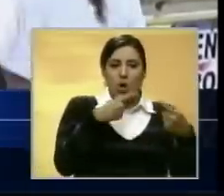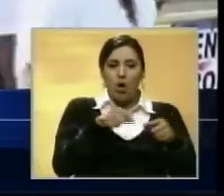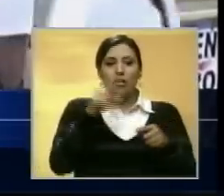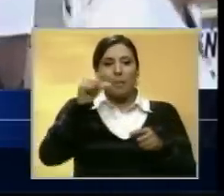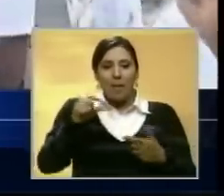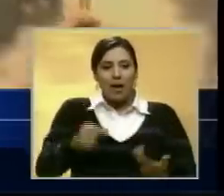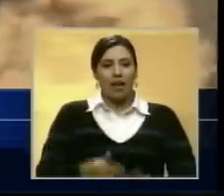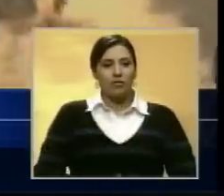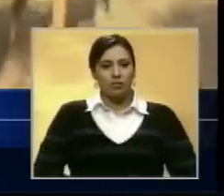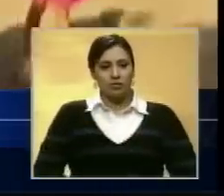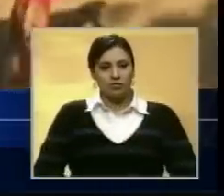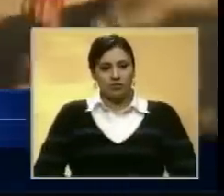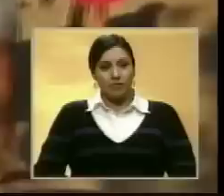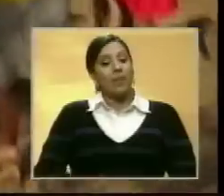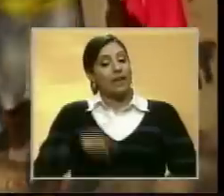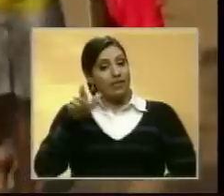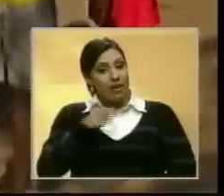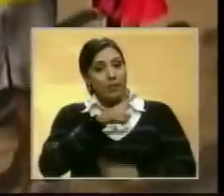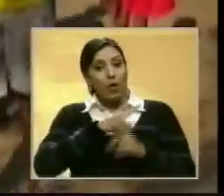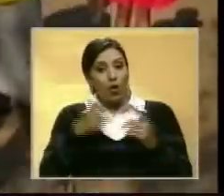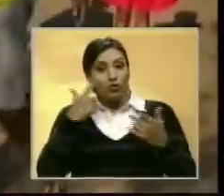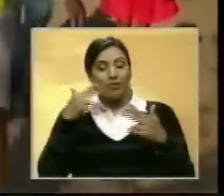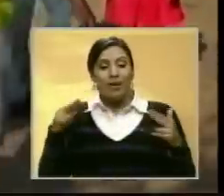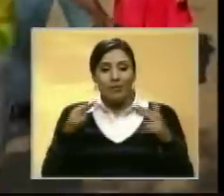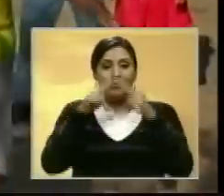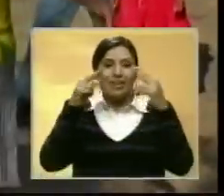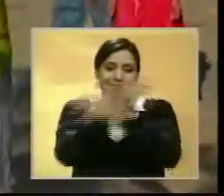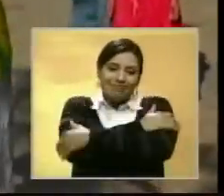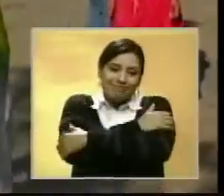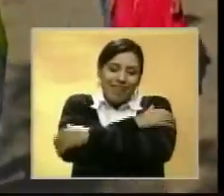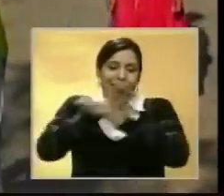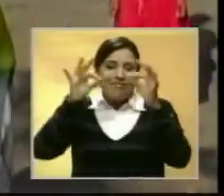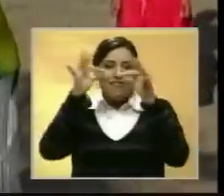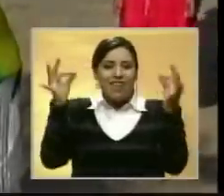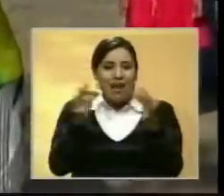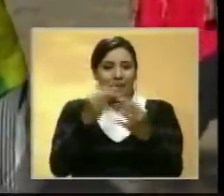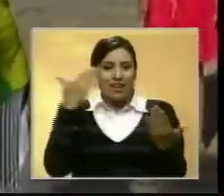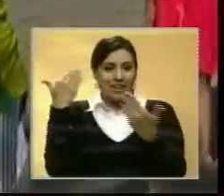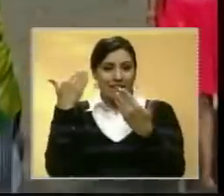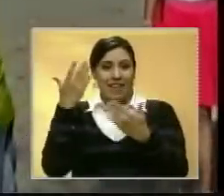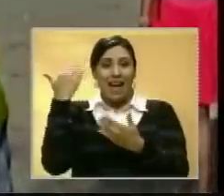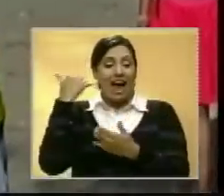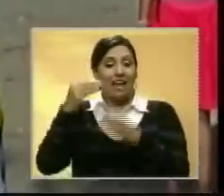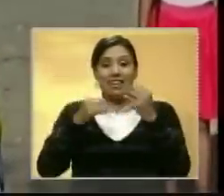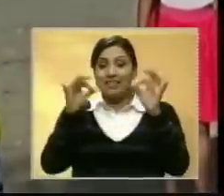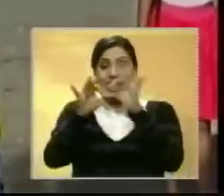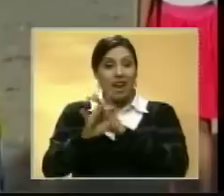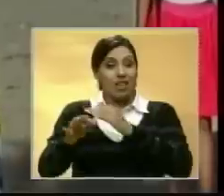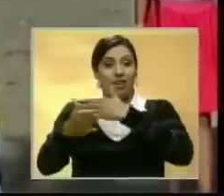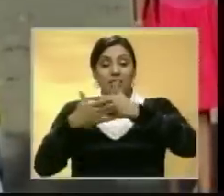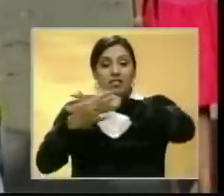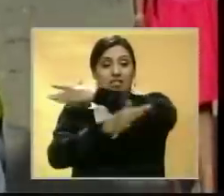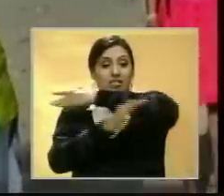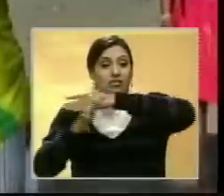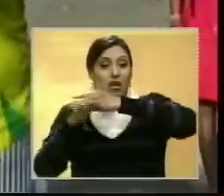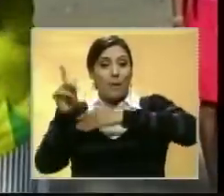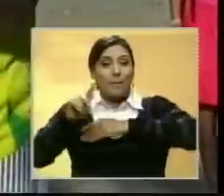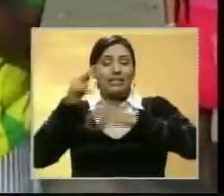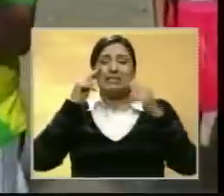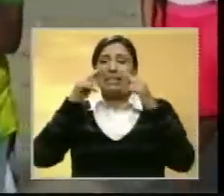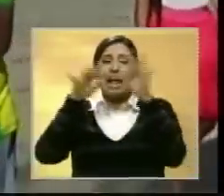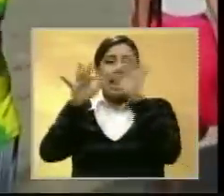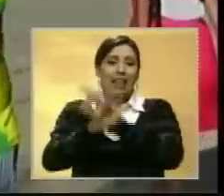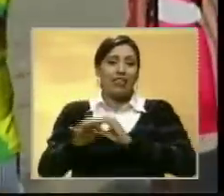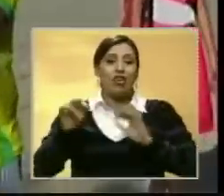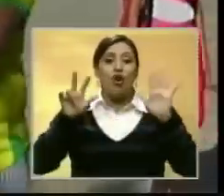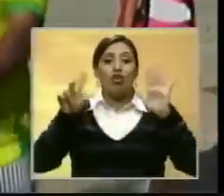todavía nos sale más barato. También cruzaron para reencontrarse con sus familiares, algo que no podían hacer desde hace varios meses.